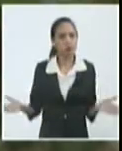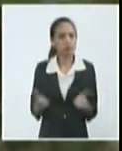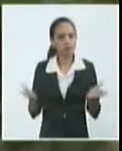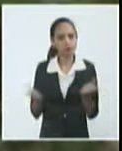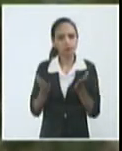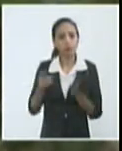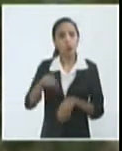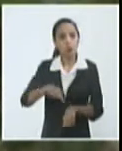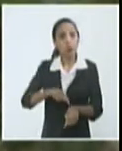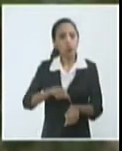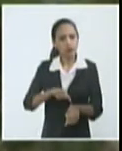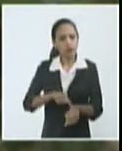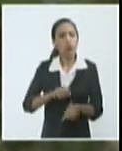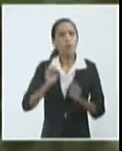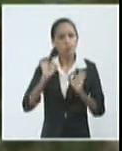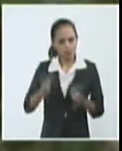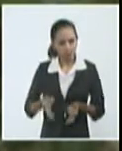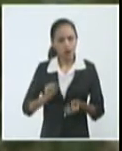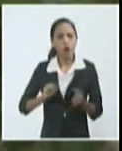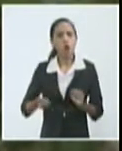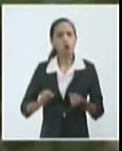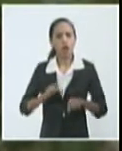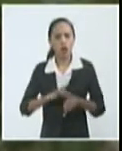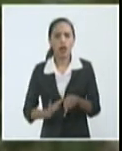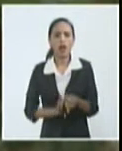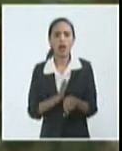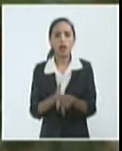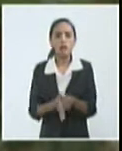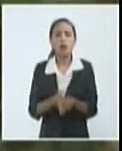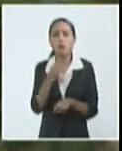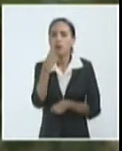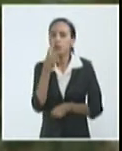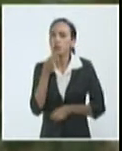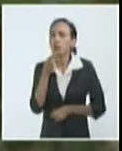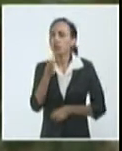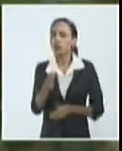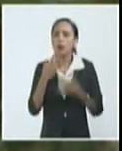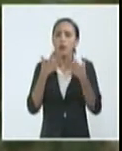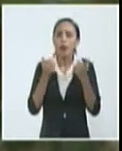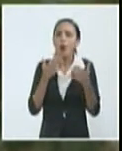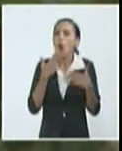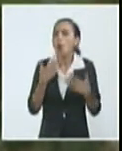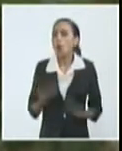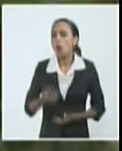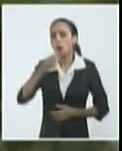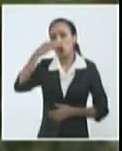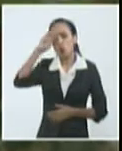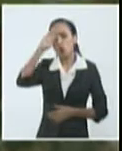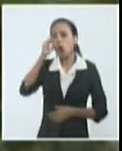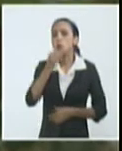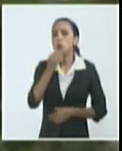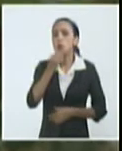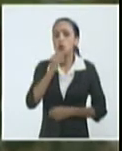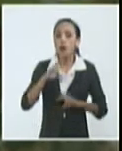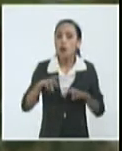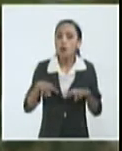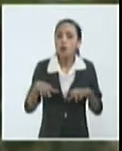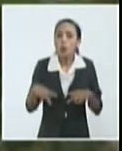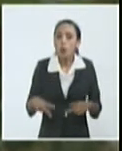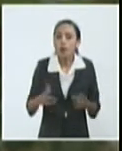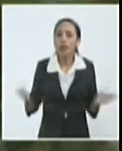realmente vamos controlando la pandemia y nos va abriendo perspectivas de cómo el país puede retomar su curso, su